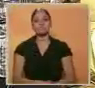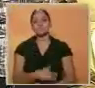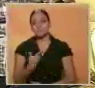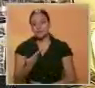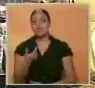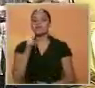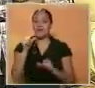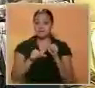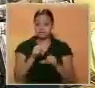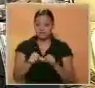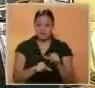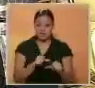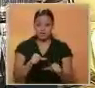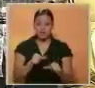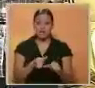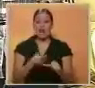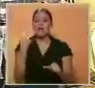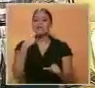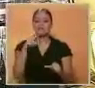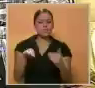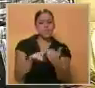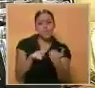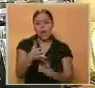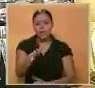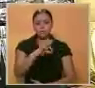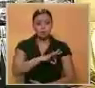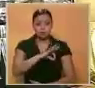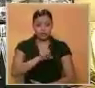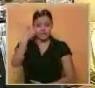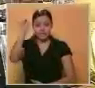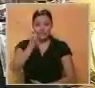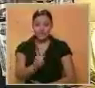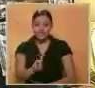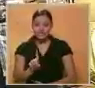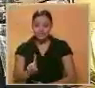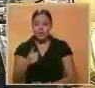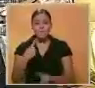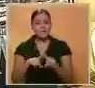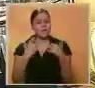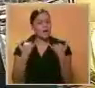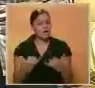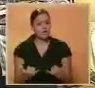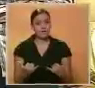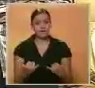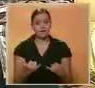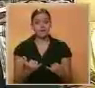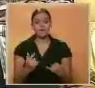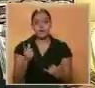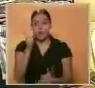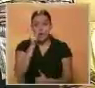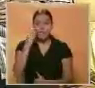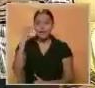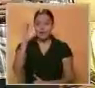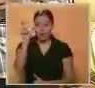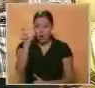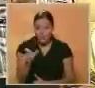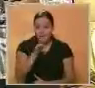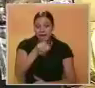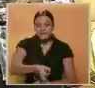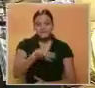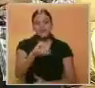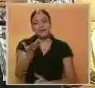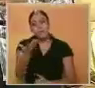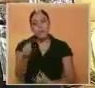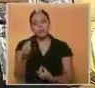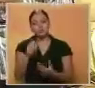de este siglo. Ellos decían que se parecía mucho a lo que era el socialismo del siglo XXI, pero en este caso Plinio Apuleyo presentó como una suerte de